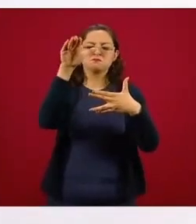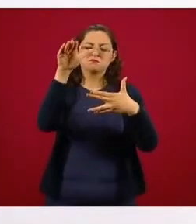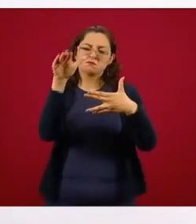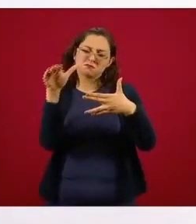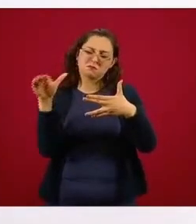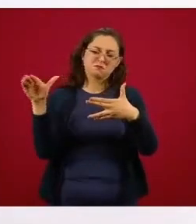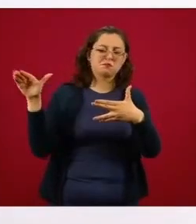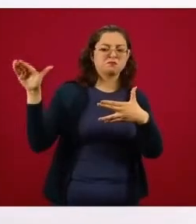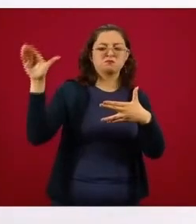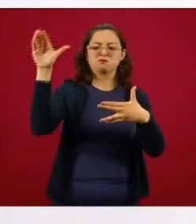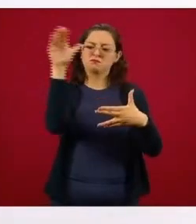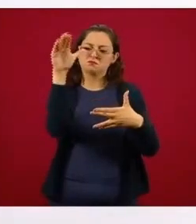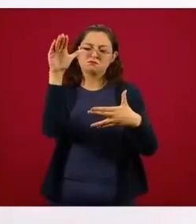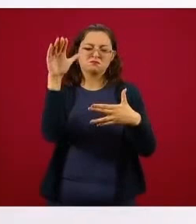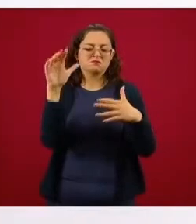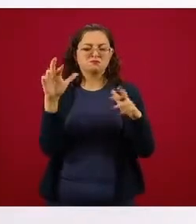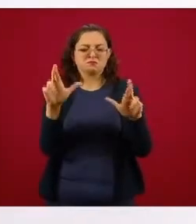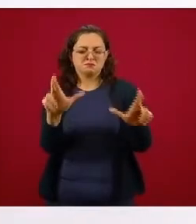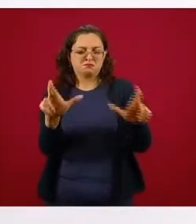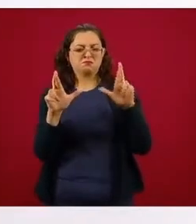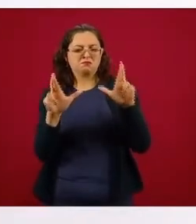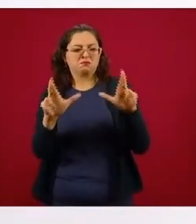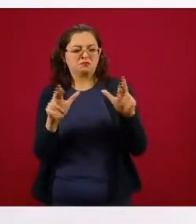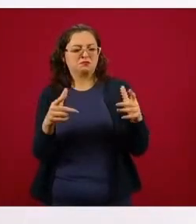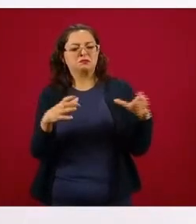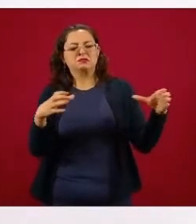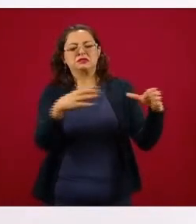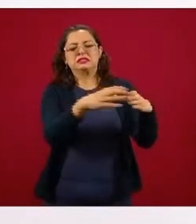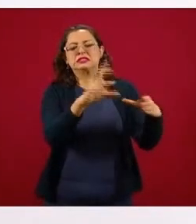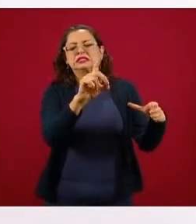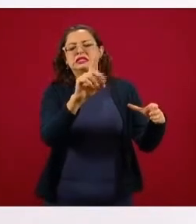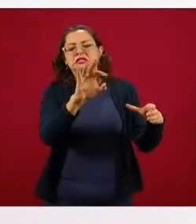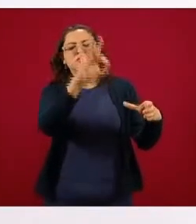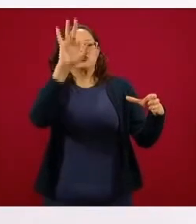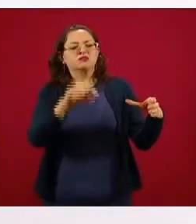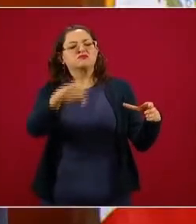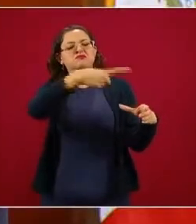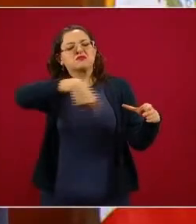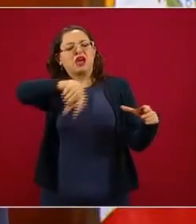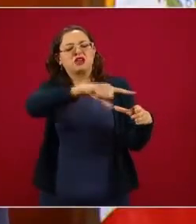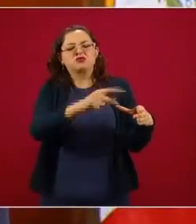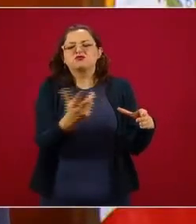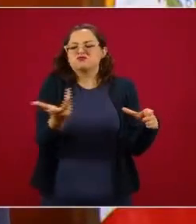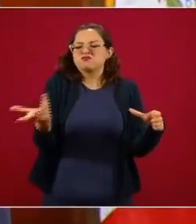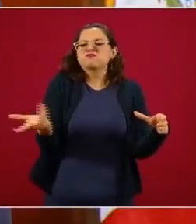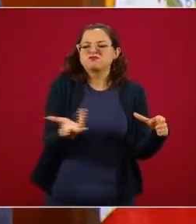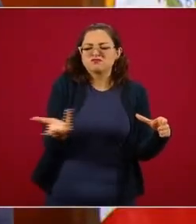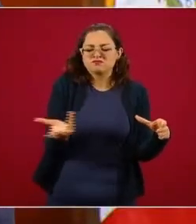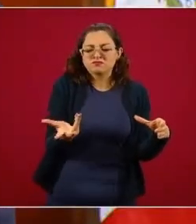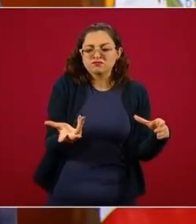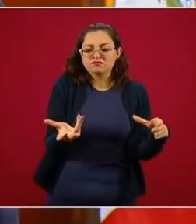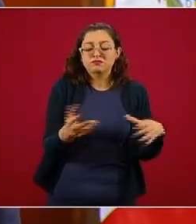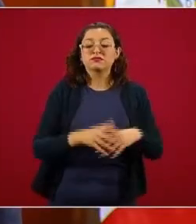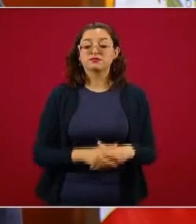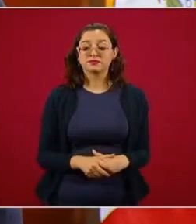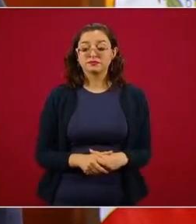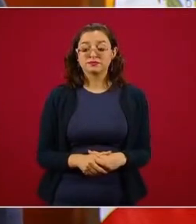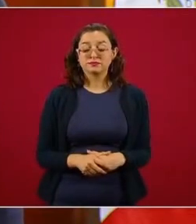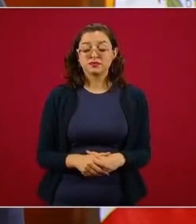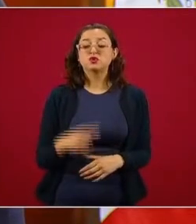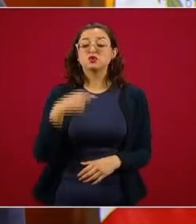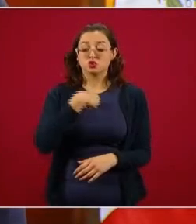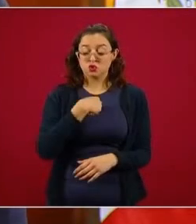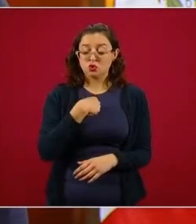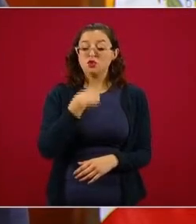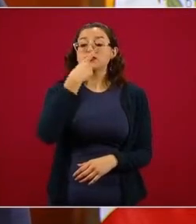alta, hasta las personas de mayores ingresos en el país. Por orden de importancia,